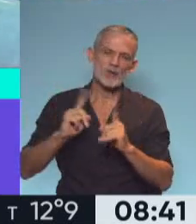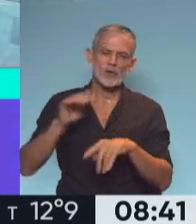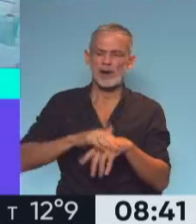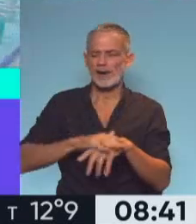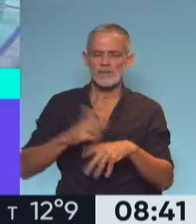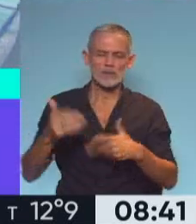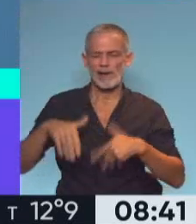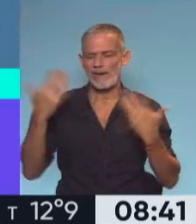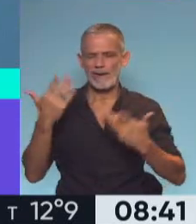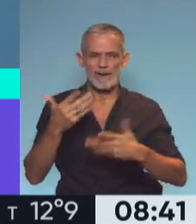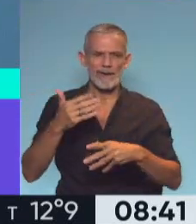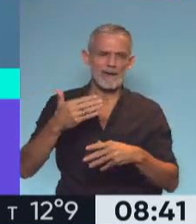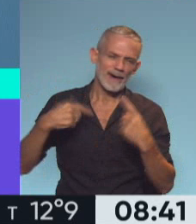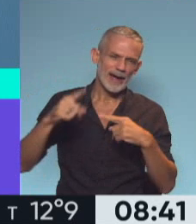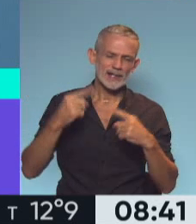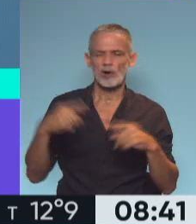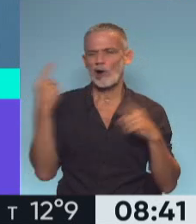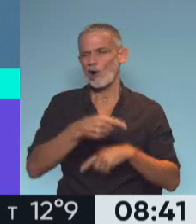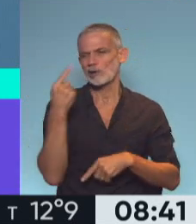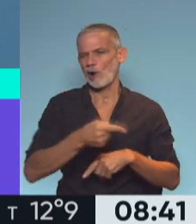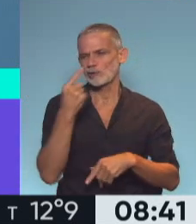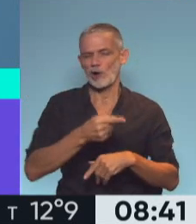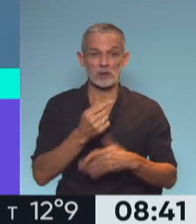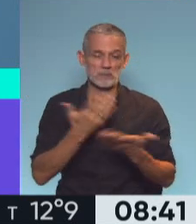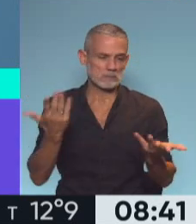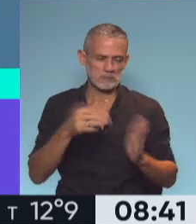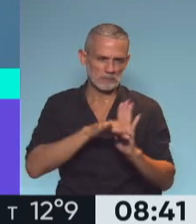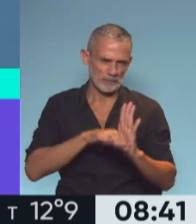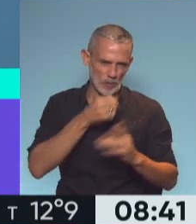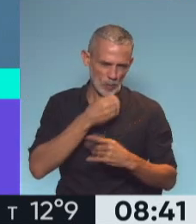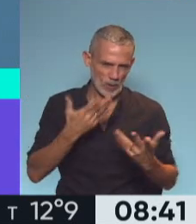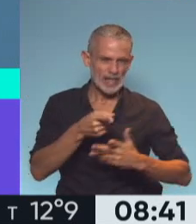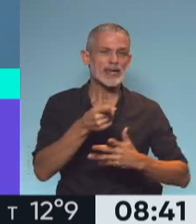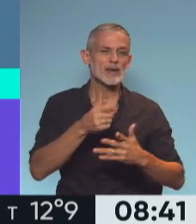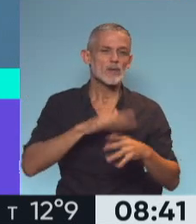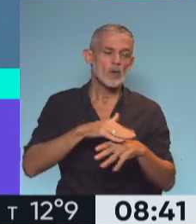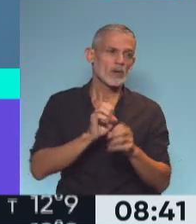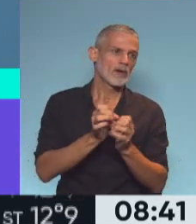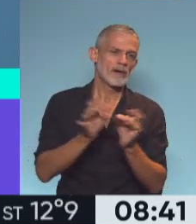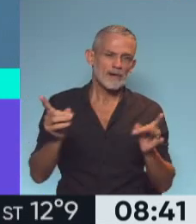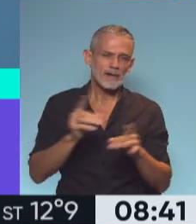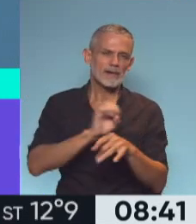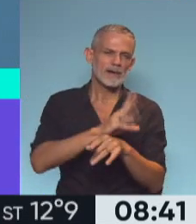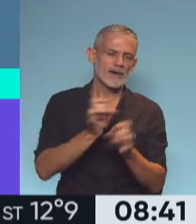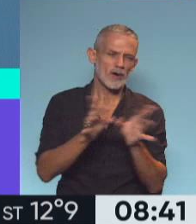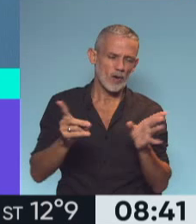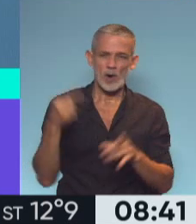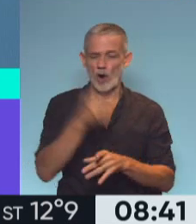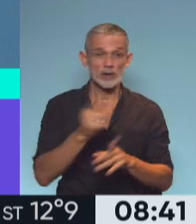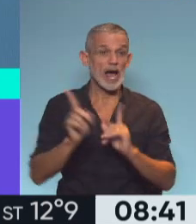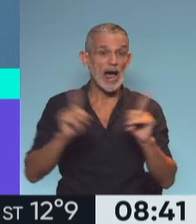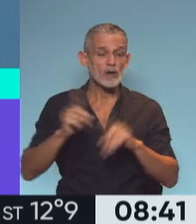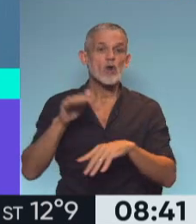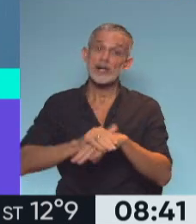de gestión suelen estar en contra de las medidas, en este caso, para prevenir los contagios que toma el gobierno nacional. Aquellos que